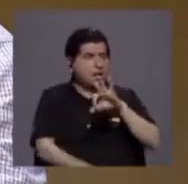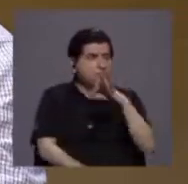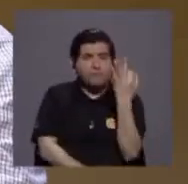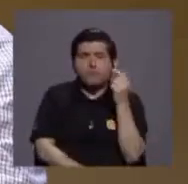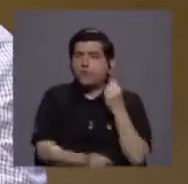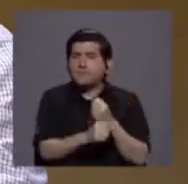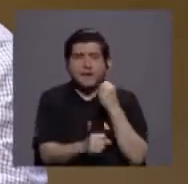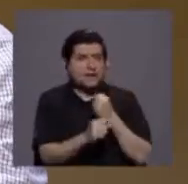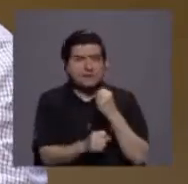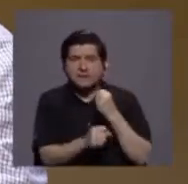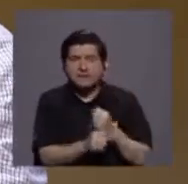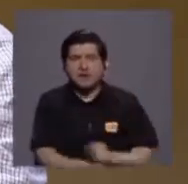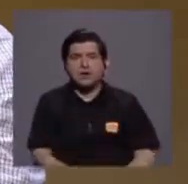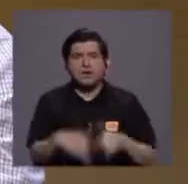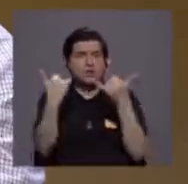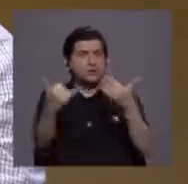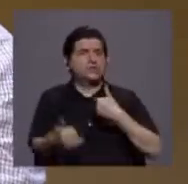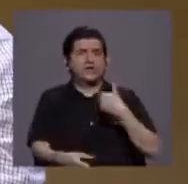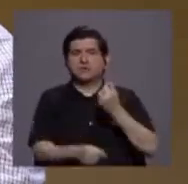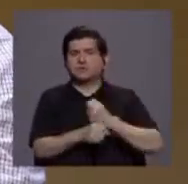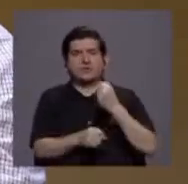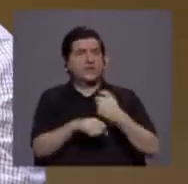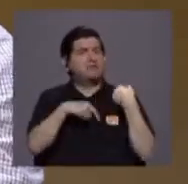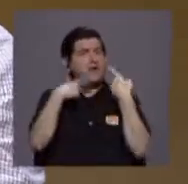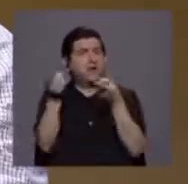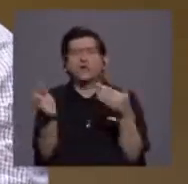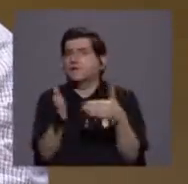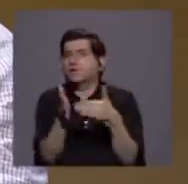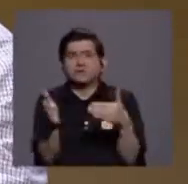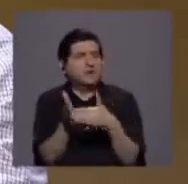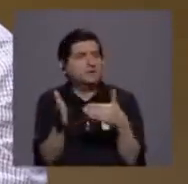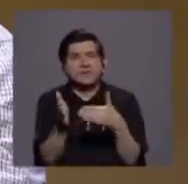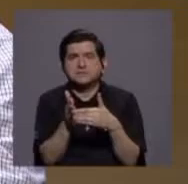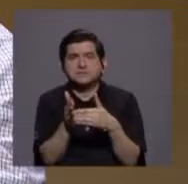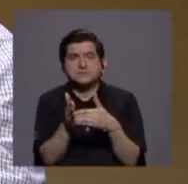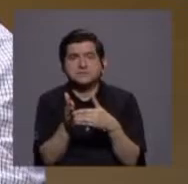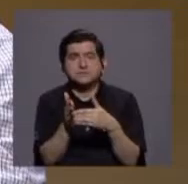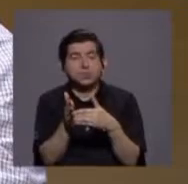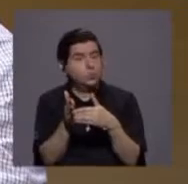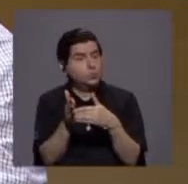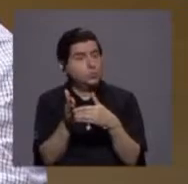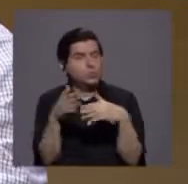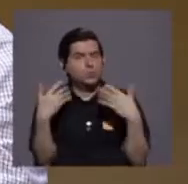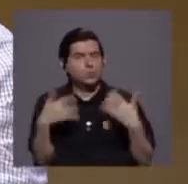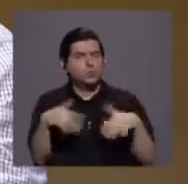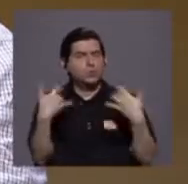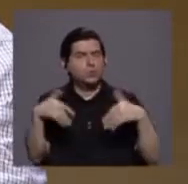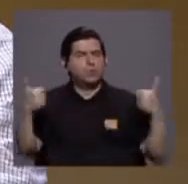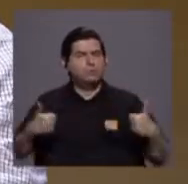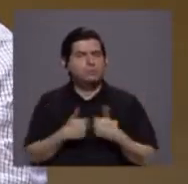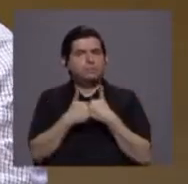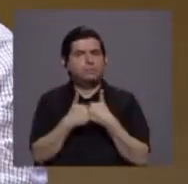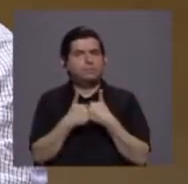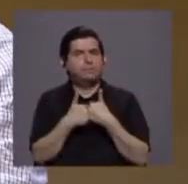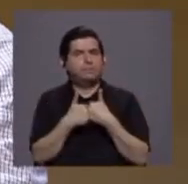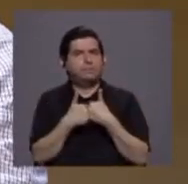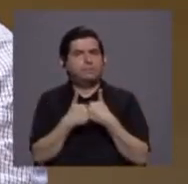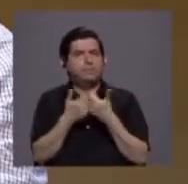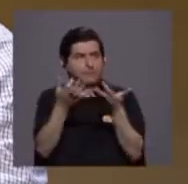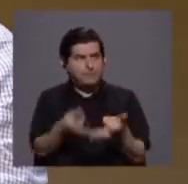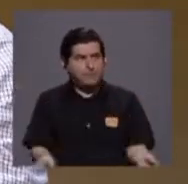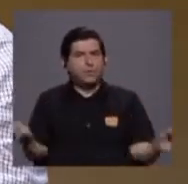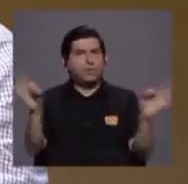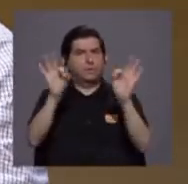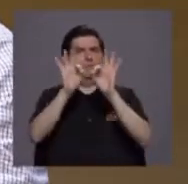que trabajaban, que ya no van a tener un trabajo al cual volver, ¿verdad? Y eso también es, de nuevo, plantea retos